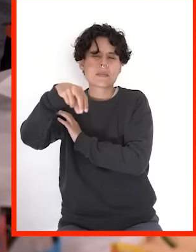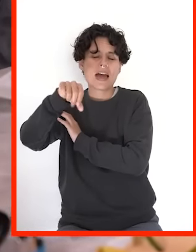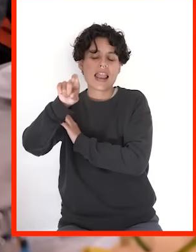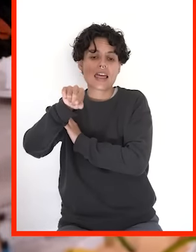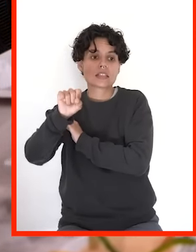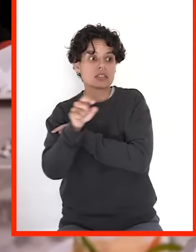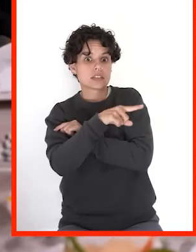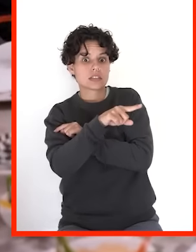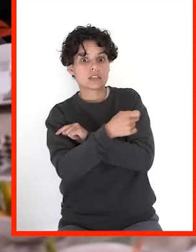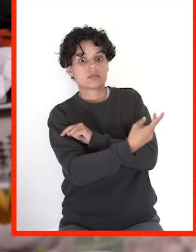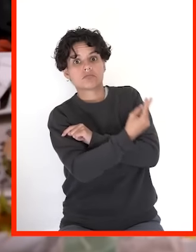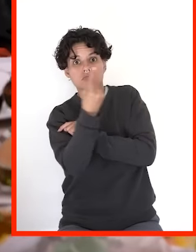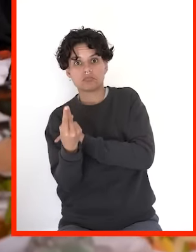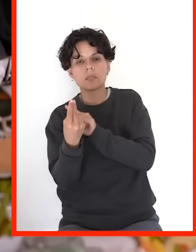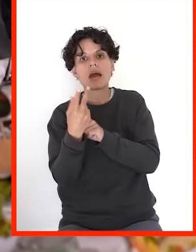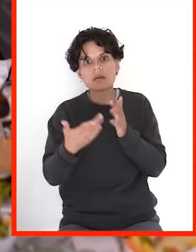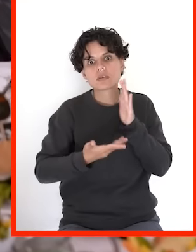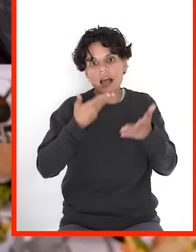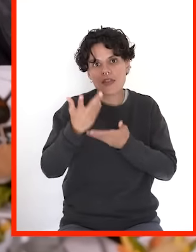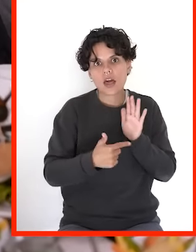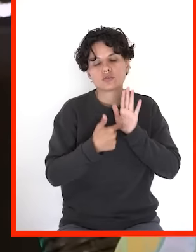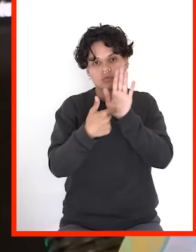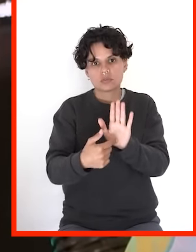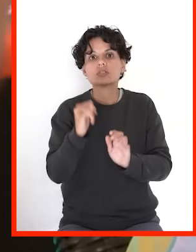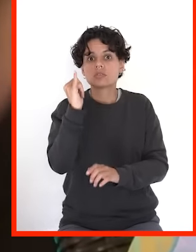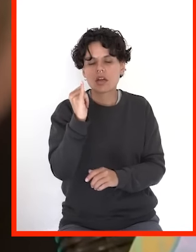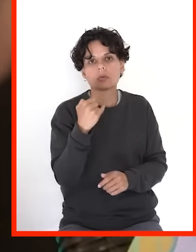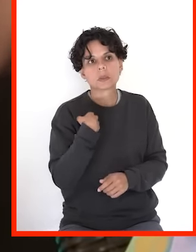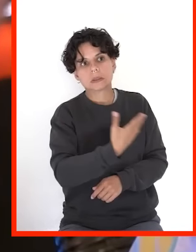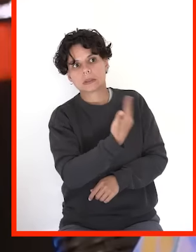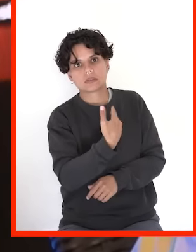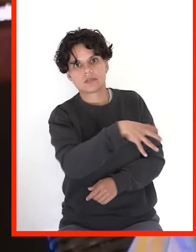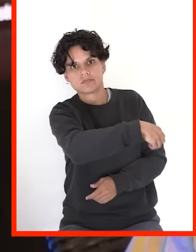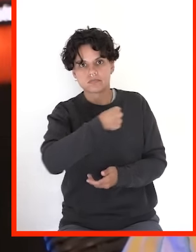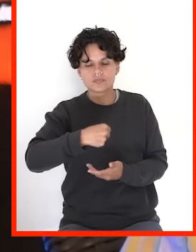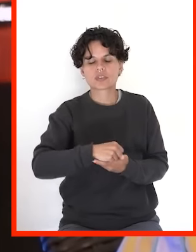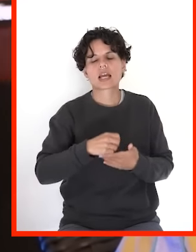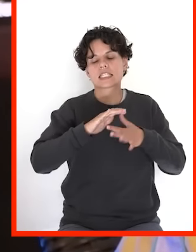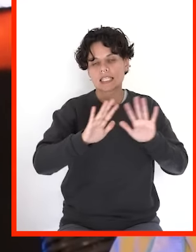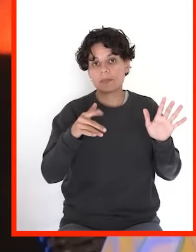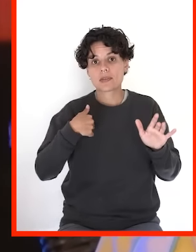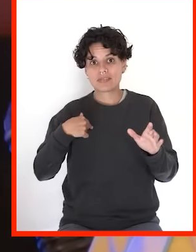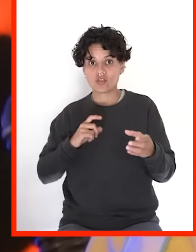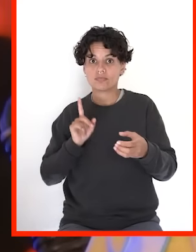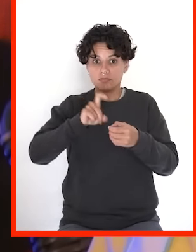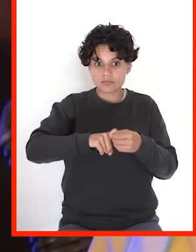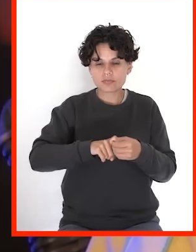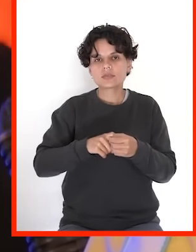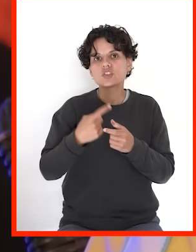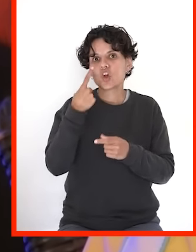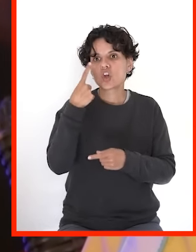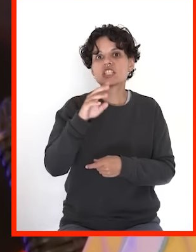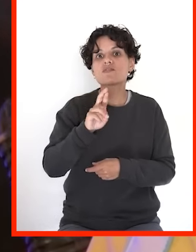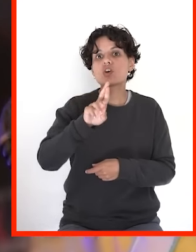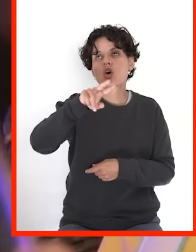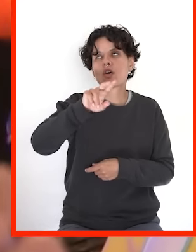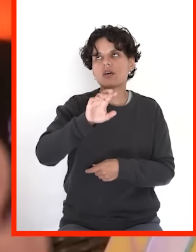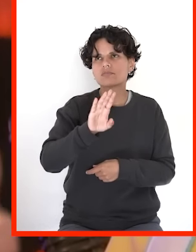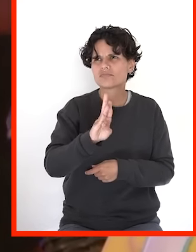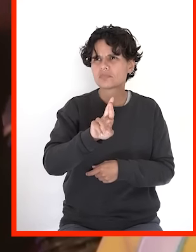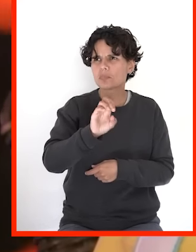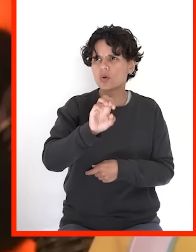tiraran el. Teníamos apariciones temas, dentro, claro, del show de chamanes. Claro. Y bueno, después entré yo. Conocí al Browen y puta,